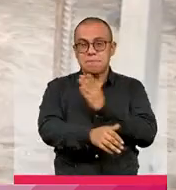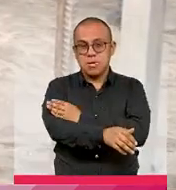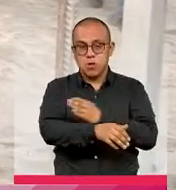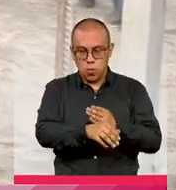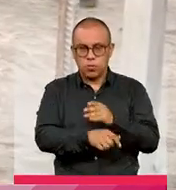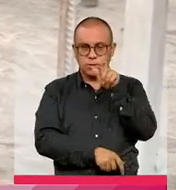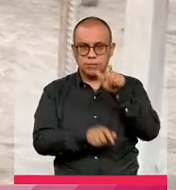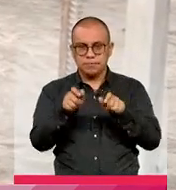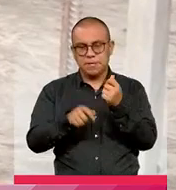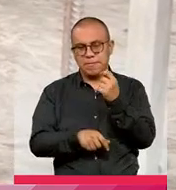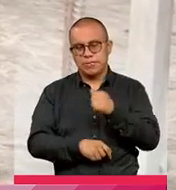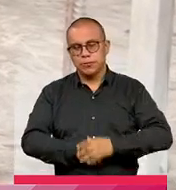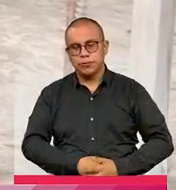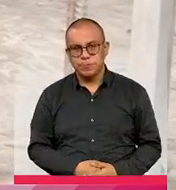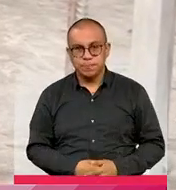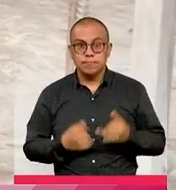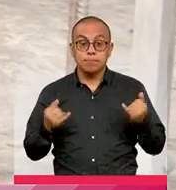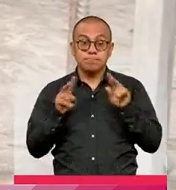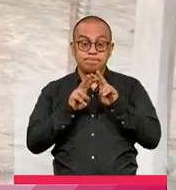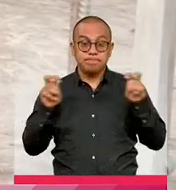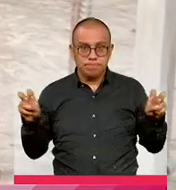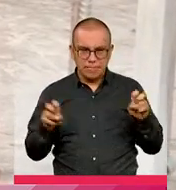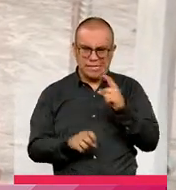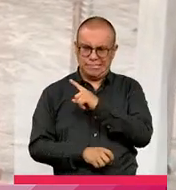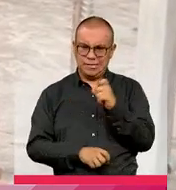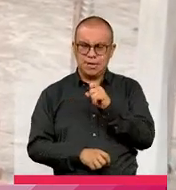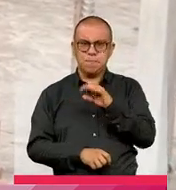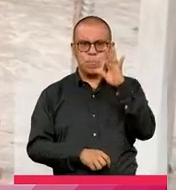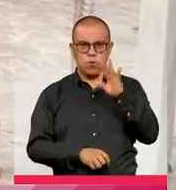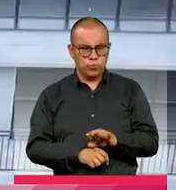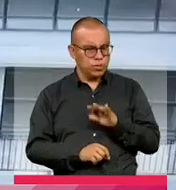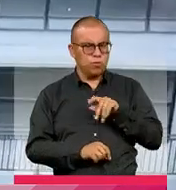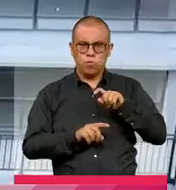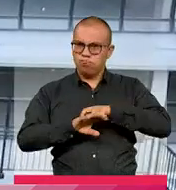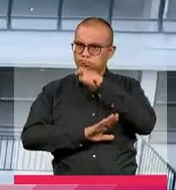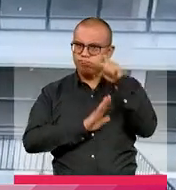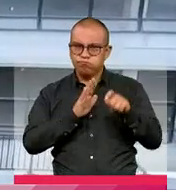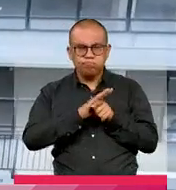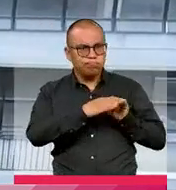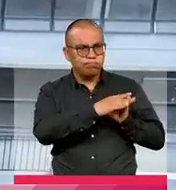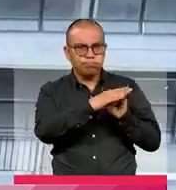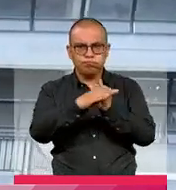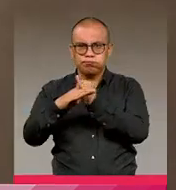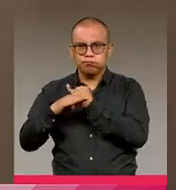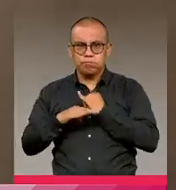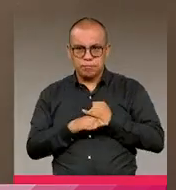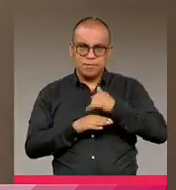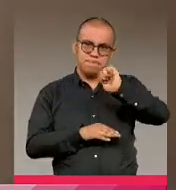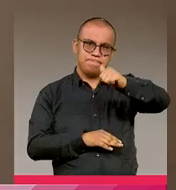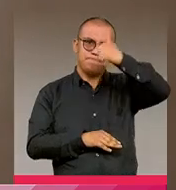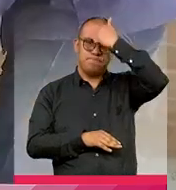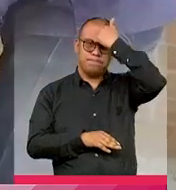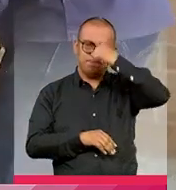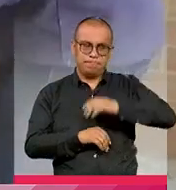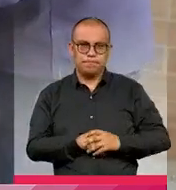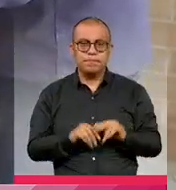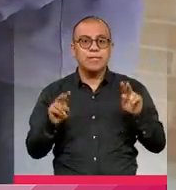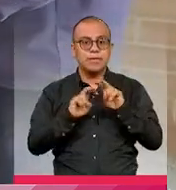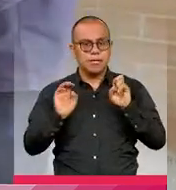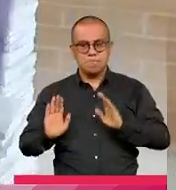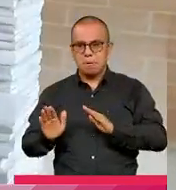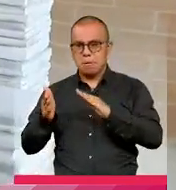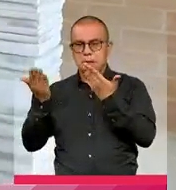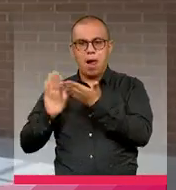también se tiene prevista la intervención del 100 por ciento de las instituciones educativas públicas priorizadas en materia de